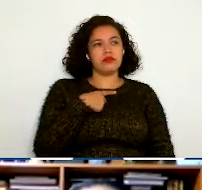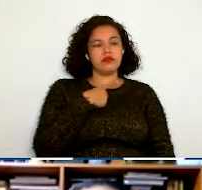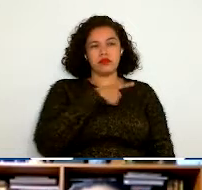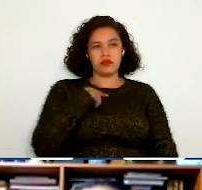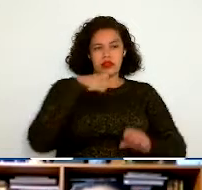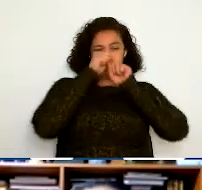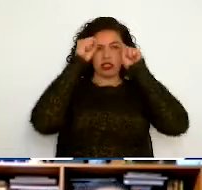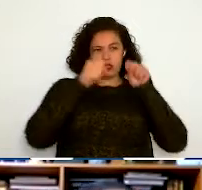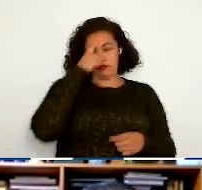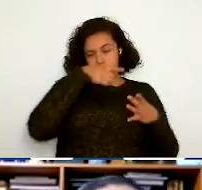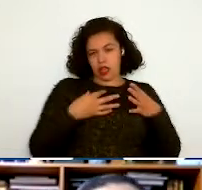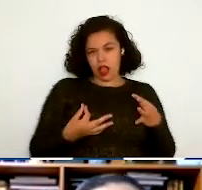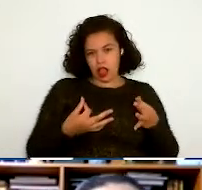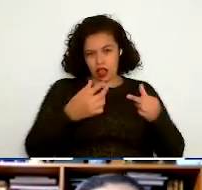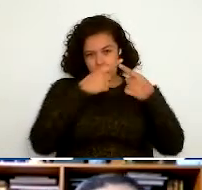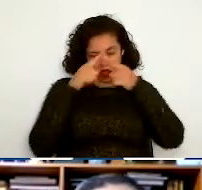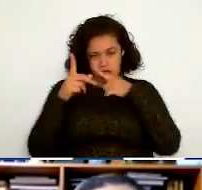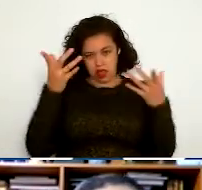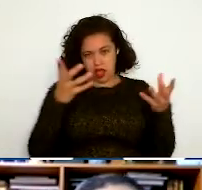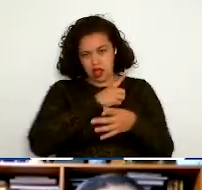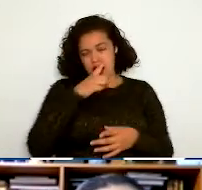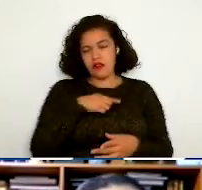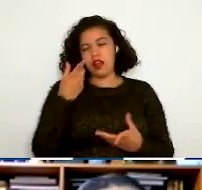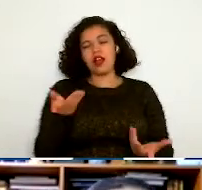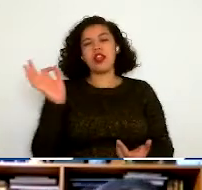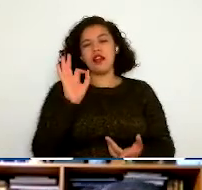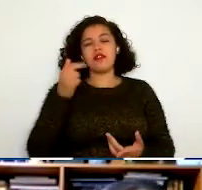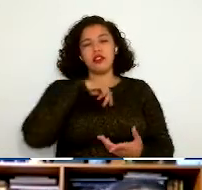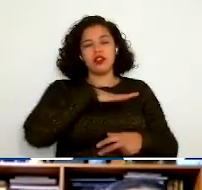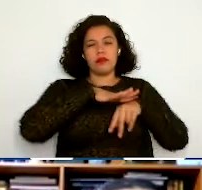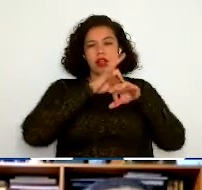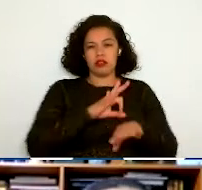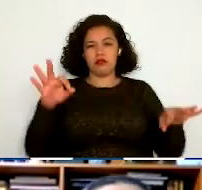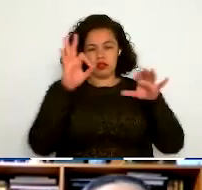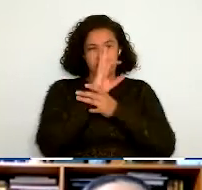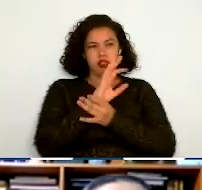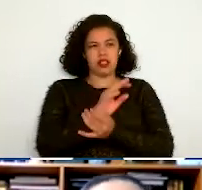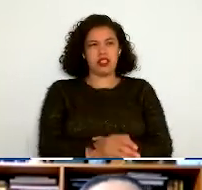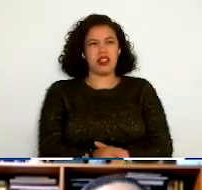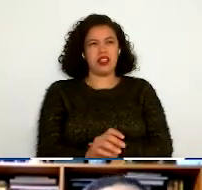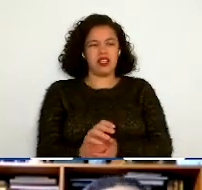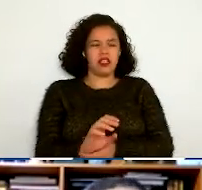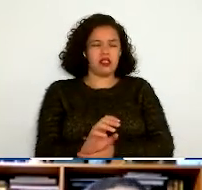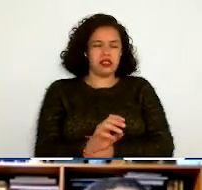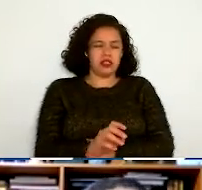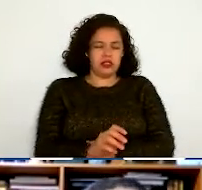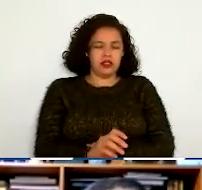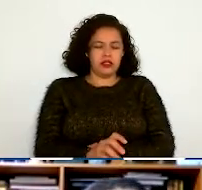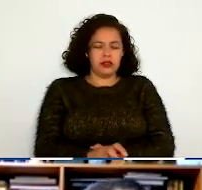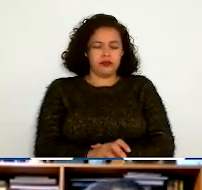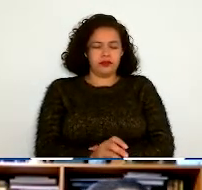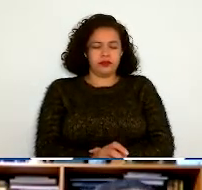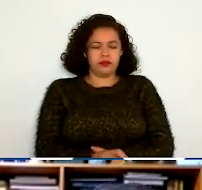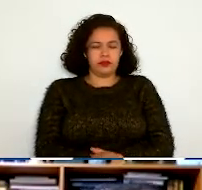de calidad diferentes posiblemente a los que estamos dando prioridad. Aquí a veces nos damos cuenta que dentro de las instituciones